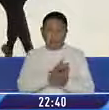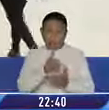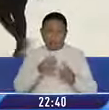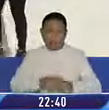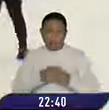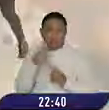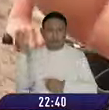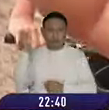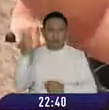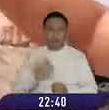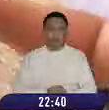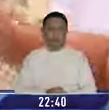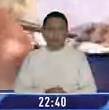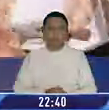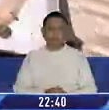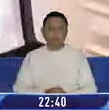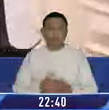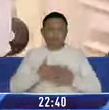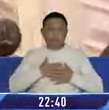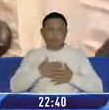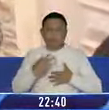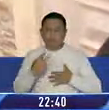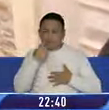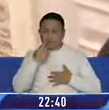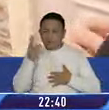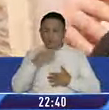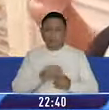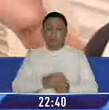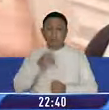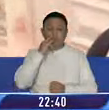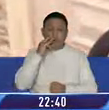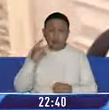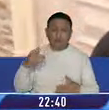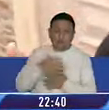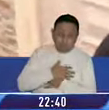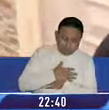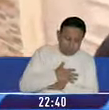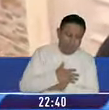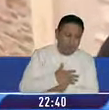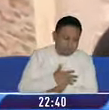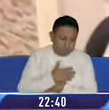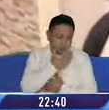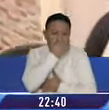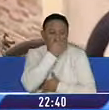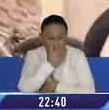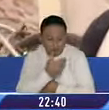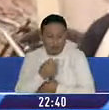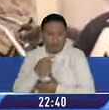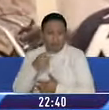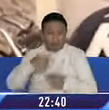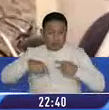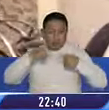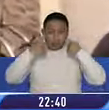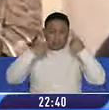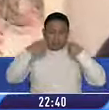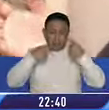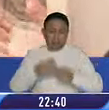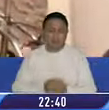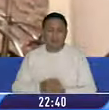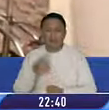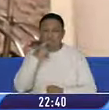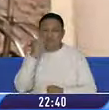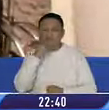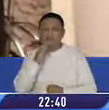la emergencia. Nosotros comenzamos a oler y los niños ya estaban, que ya unos 3 niños estaban llorando. Ya. ¿A qué